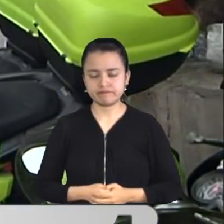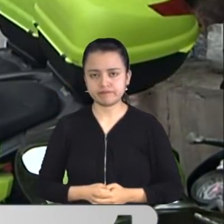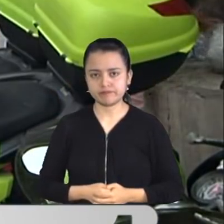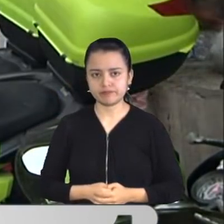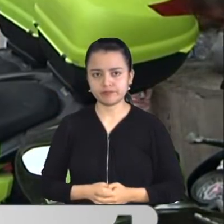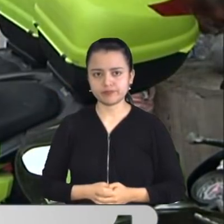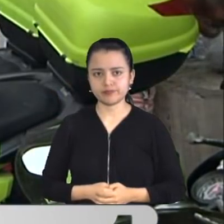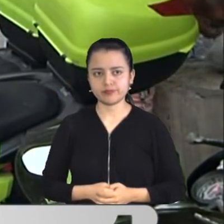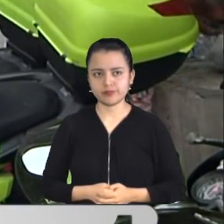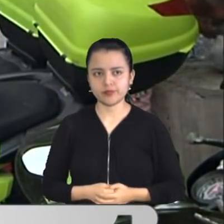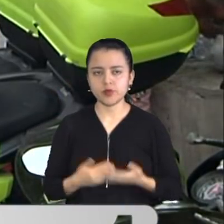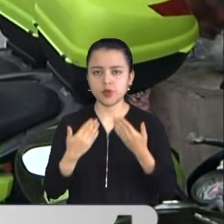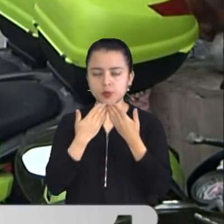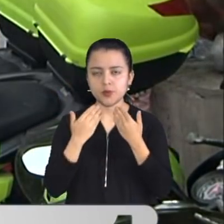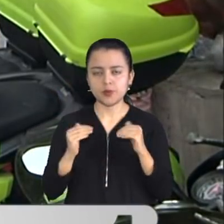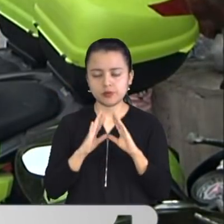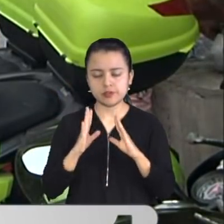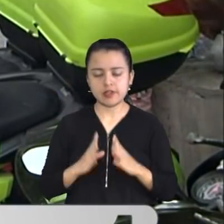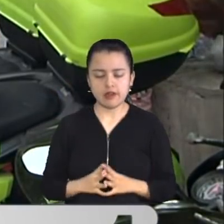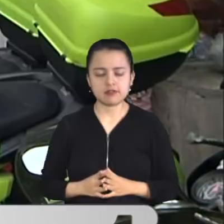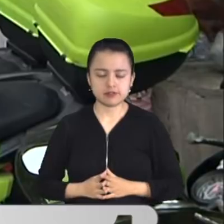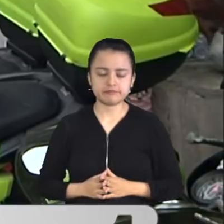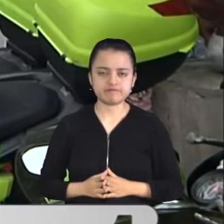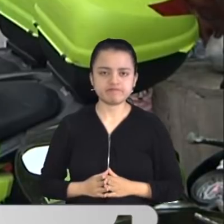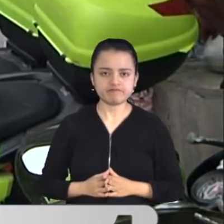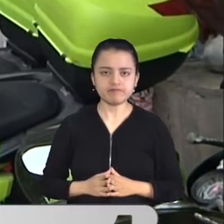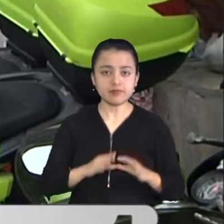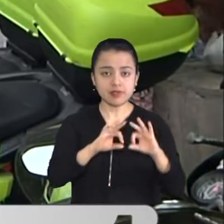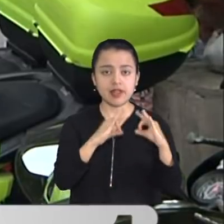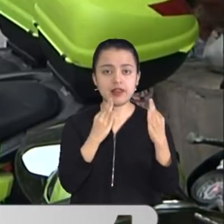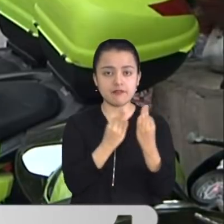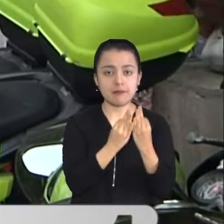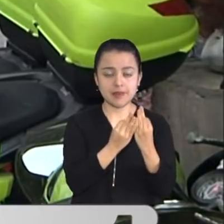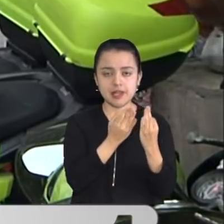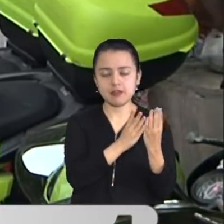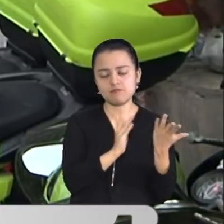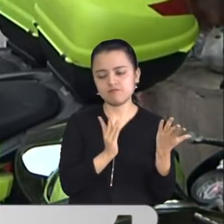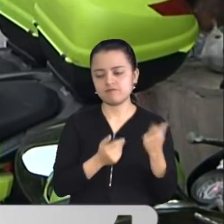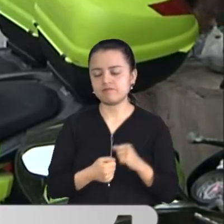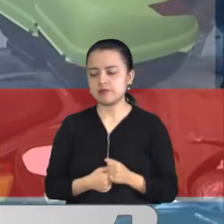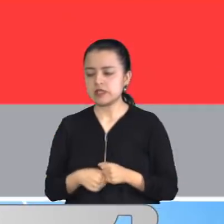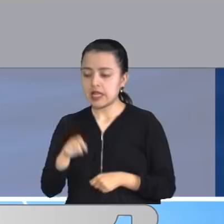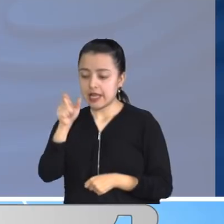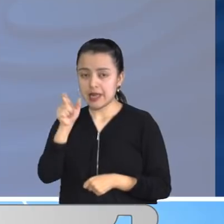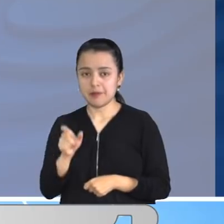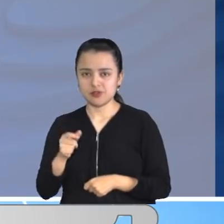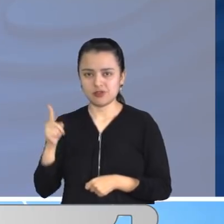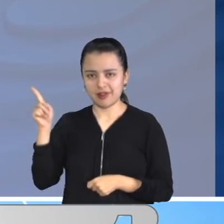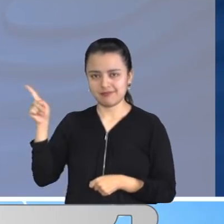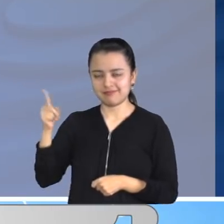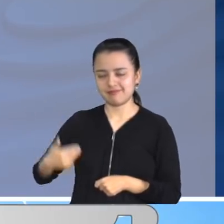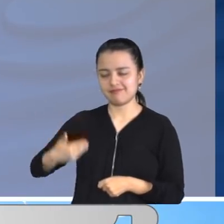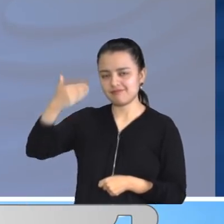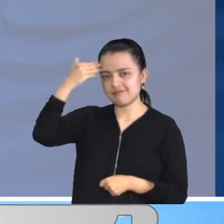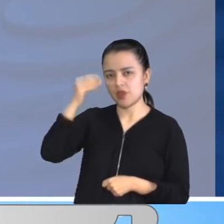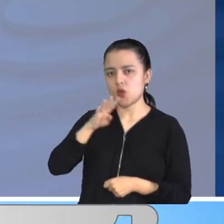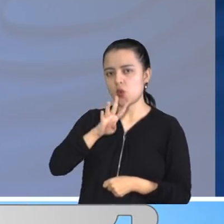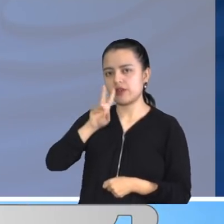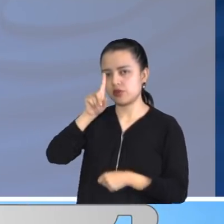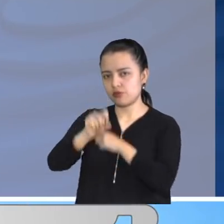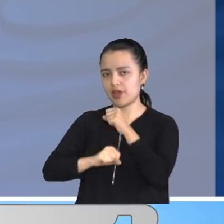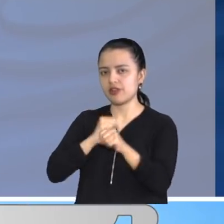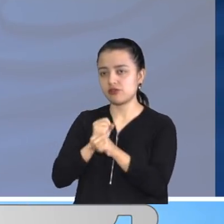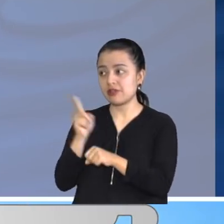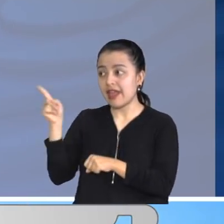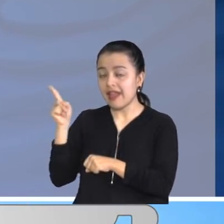Muchas gracias, Luisa, muy buenos días. Es la familia de Elber Ramírez, un domiciliario de 41 años de edad, un bogotano que